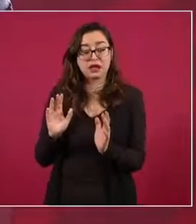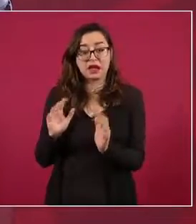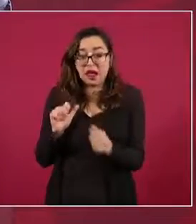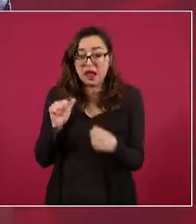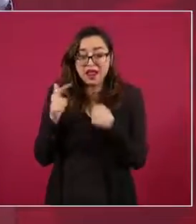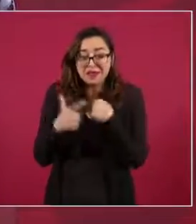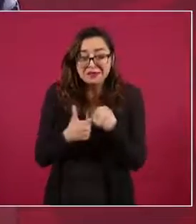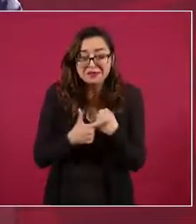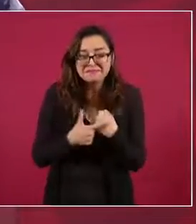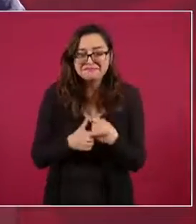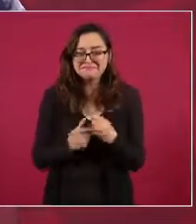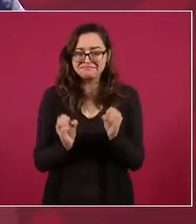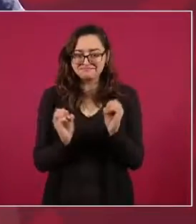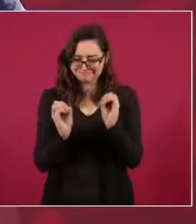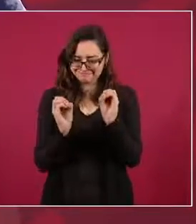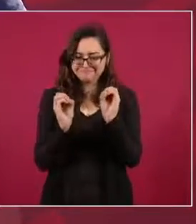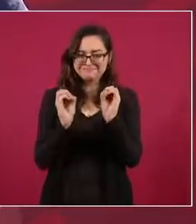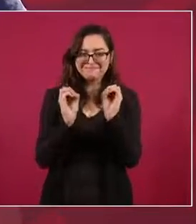nada,